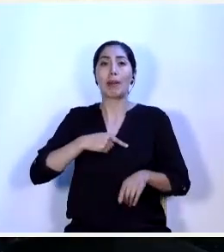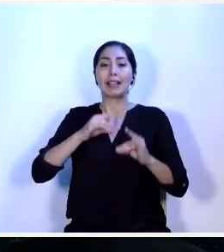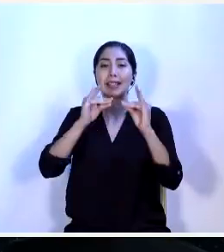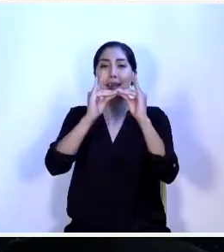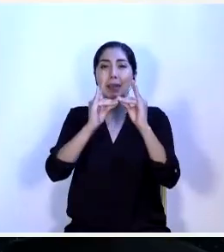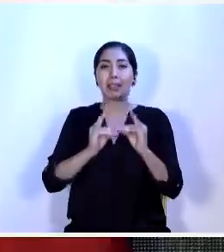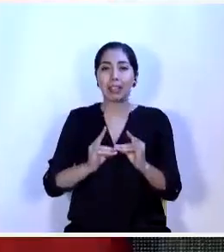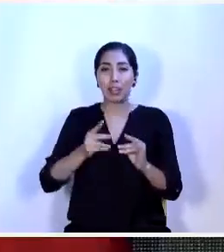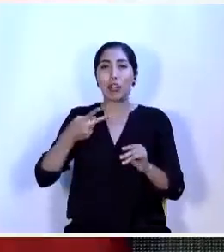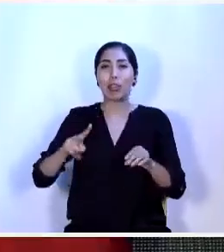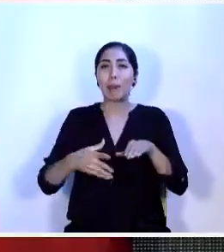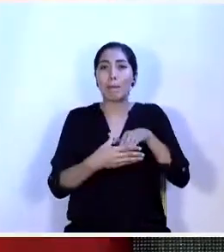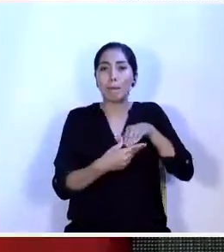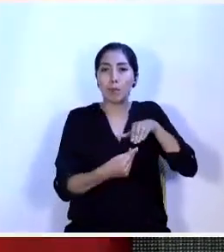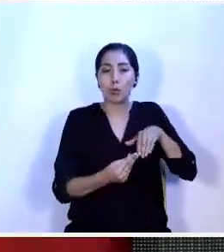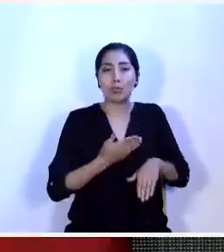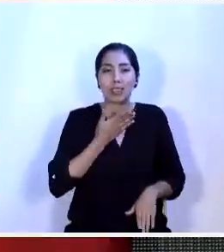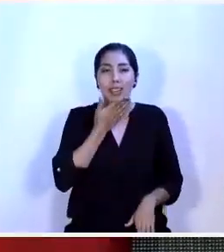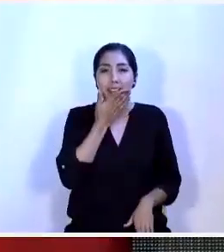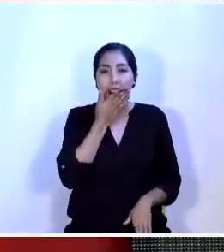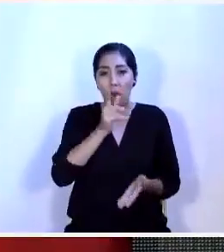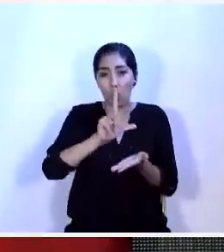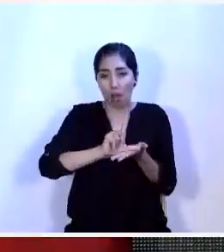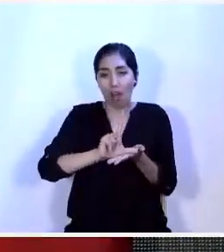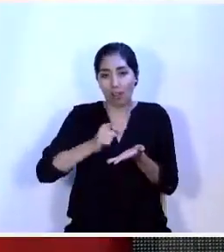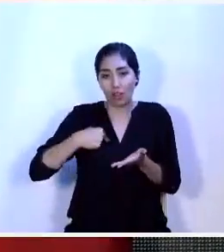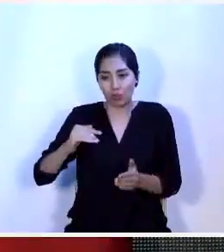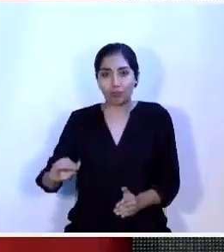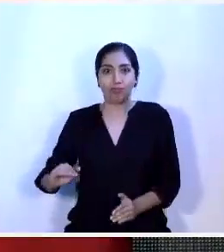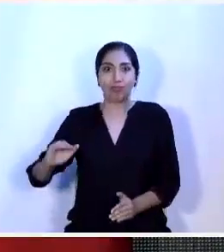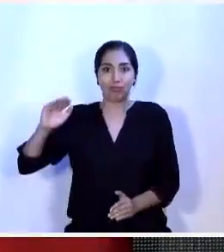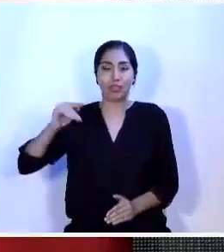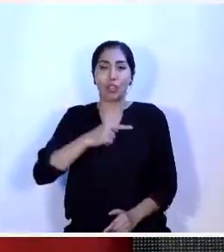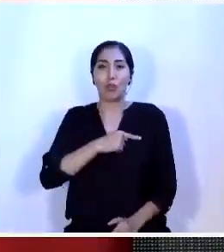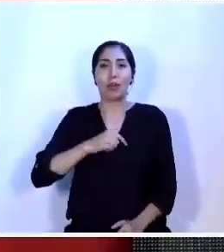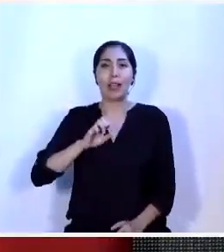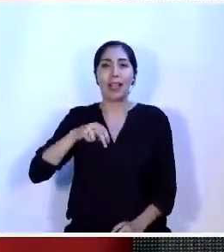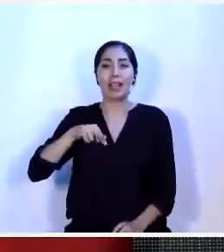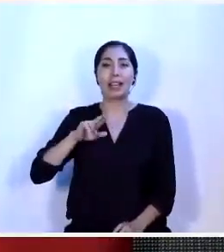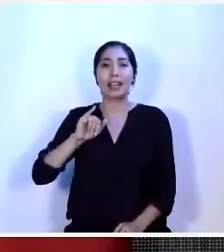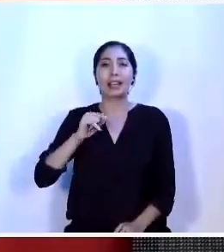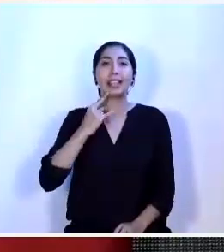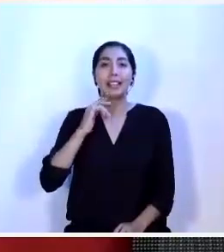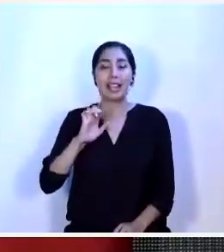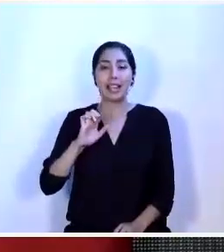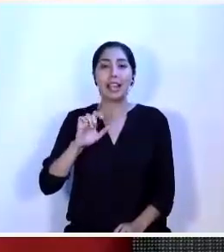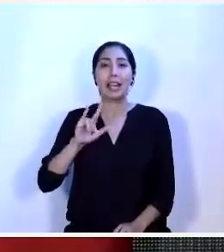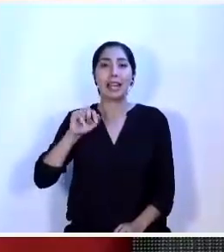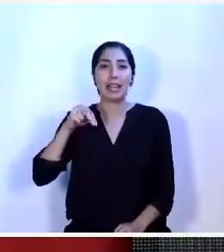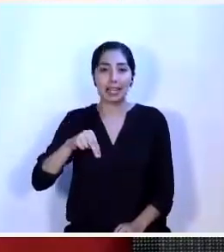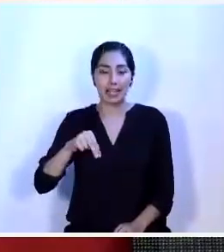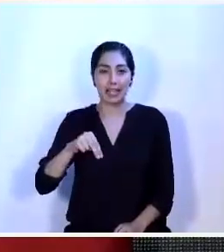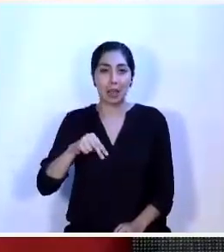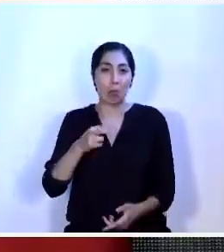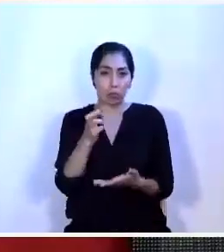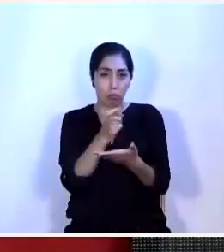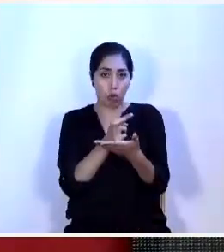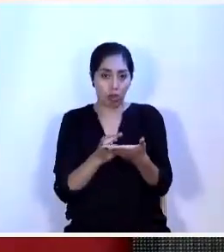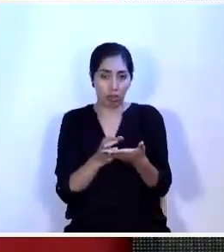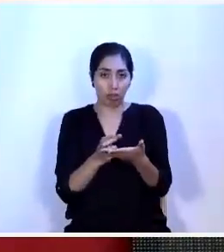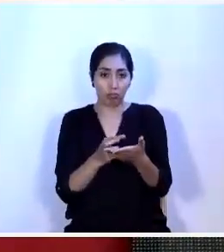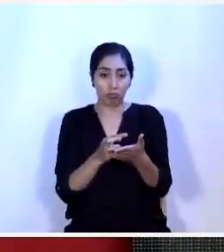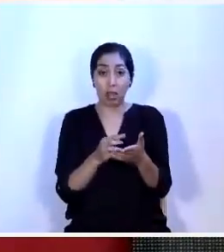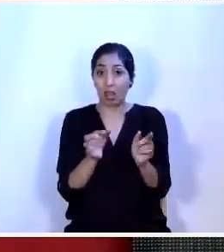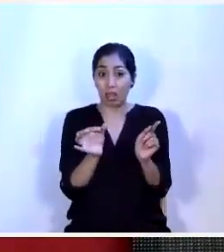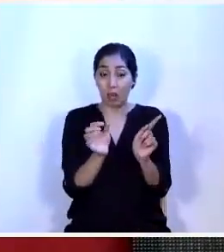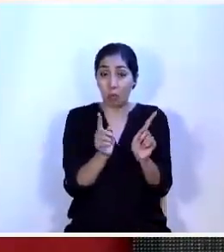donde provengo, y que es de don Enrique Lin, y que habla de algo que vamos a tener que tratar